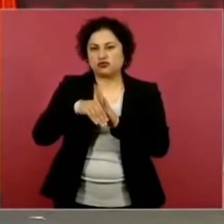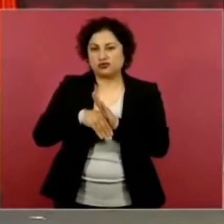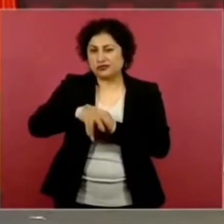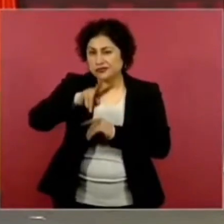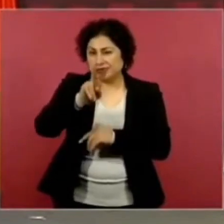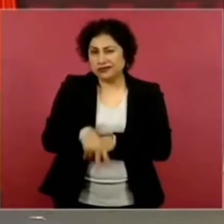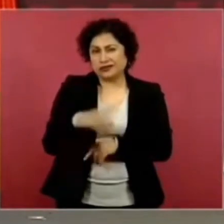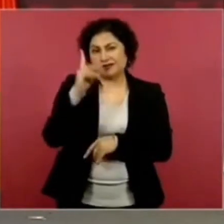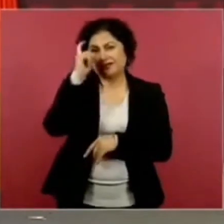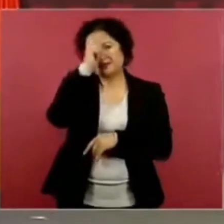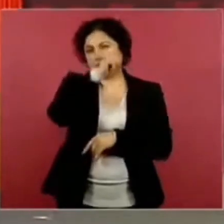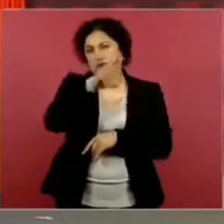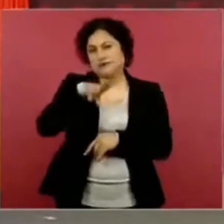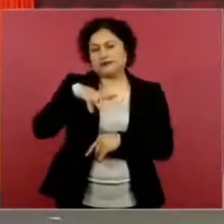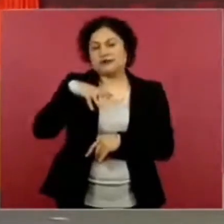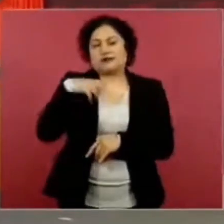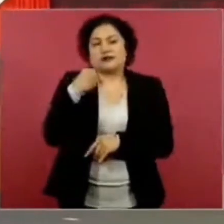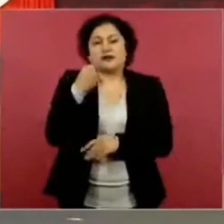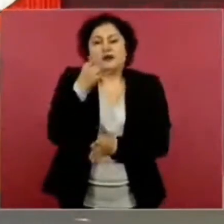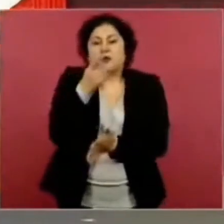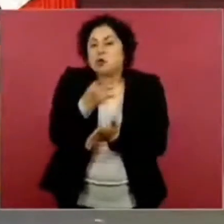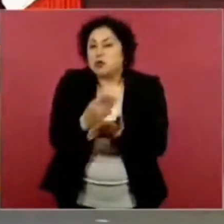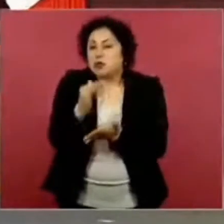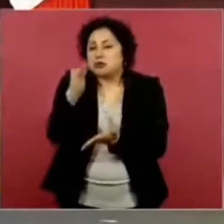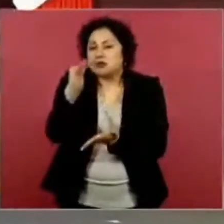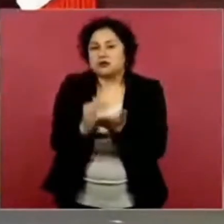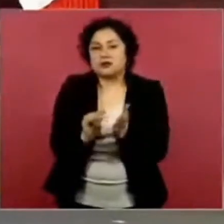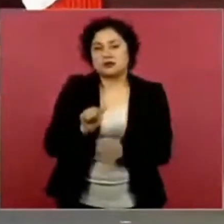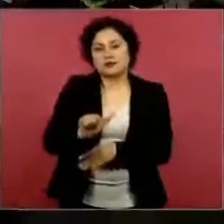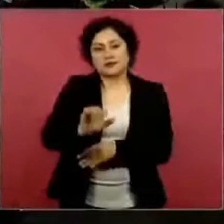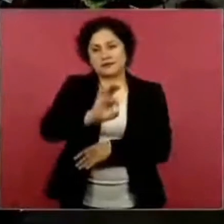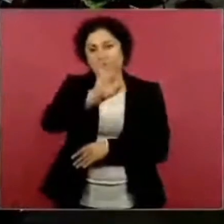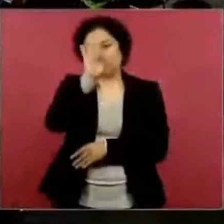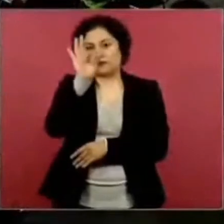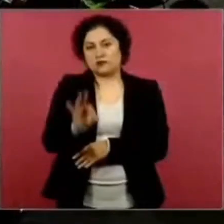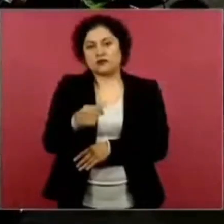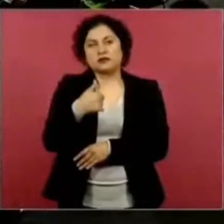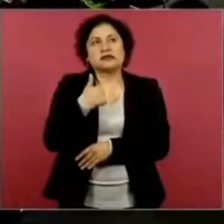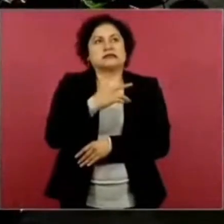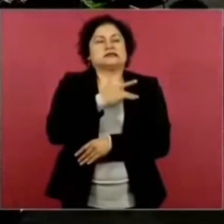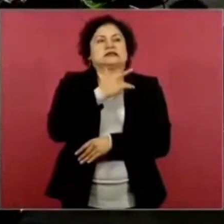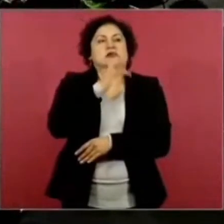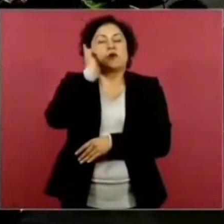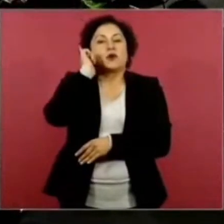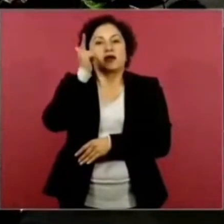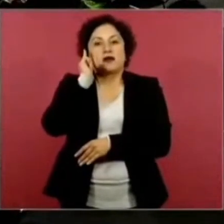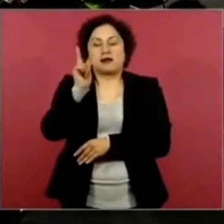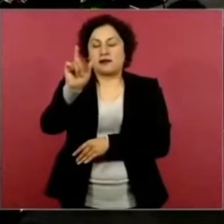apenas lo hemos bajado 17%. Yo espero bajarlo 20%,